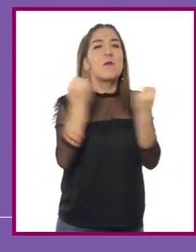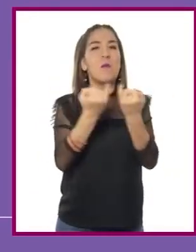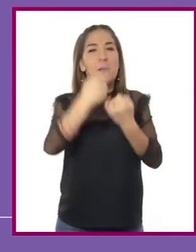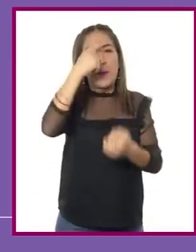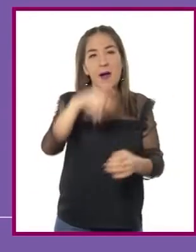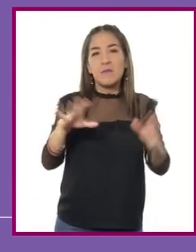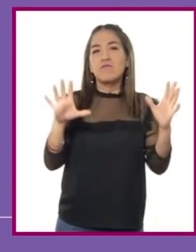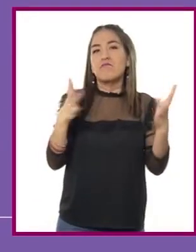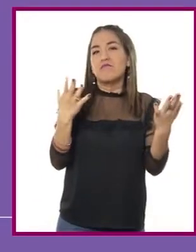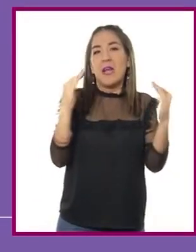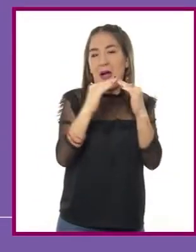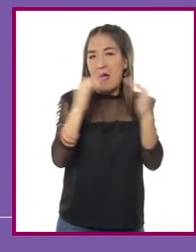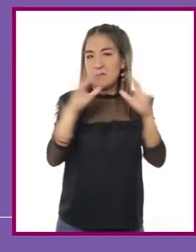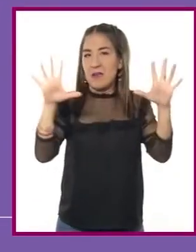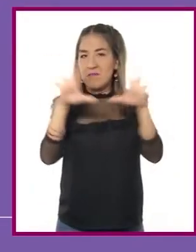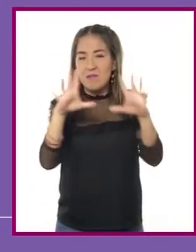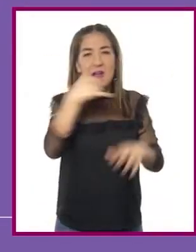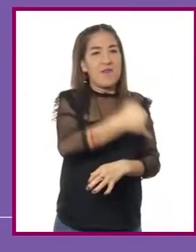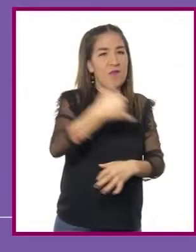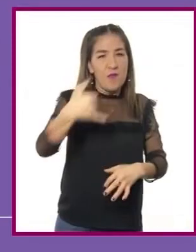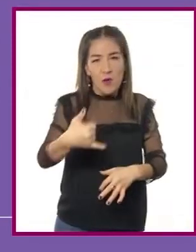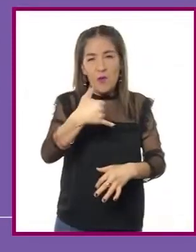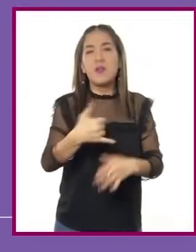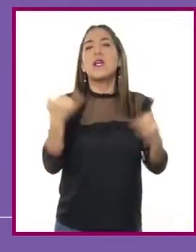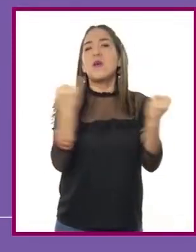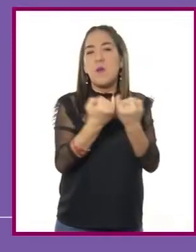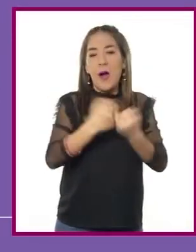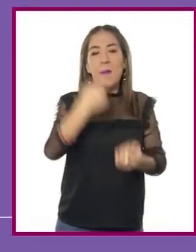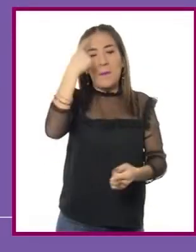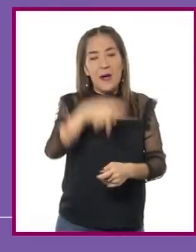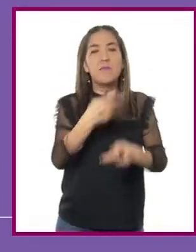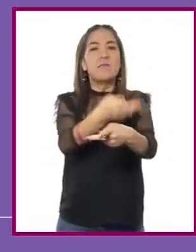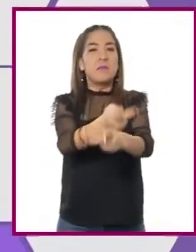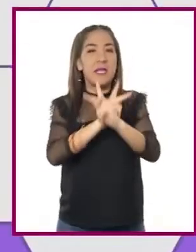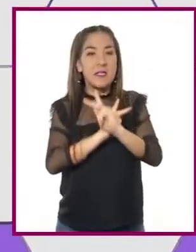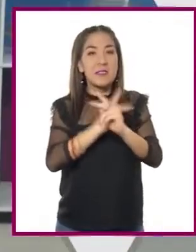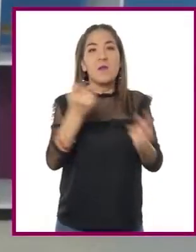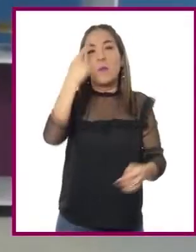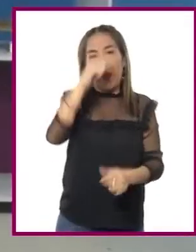vivienda, préstamos, altas y bajas en servicios de salud.